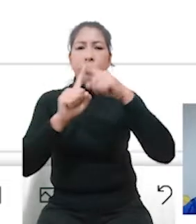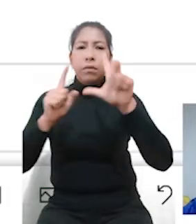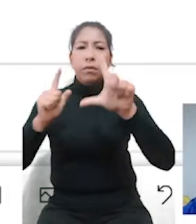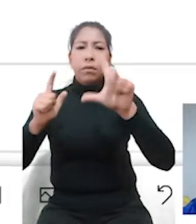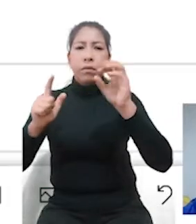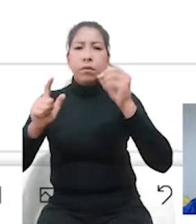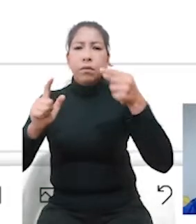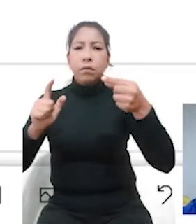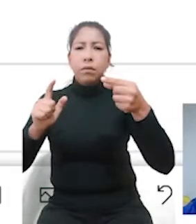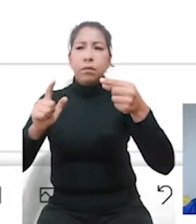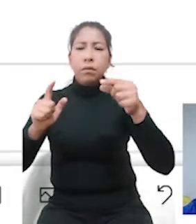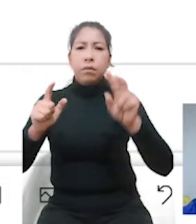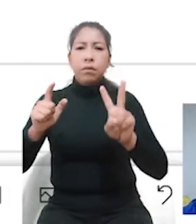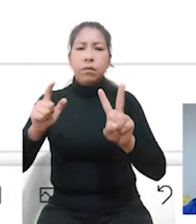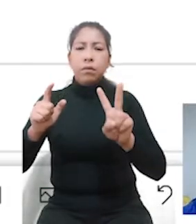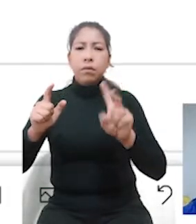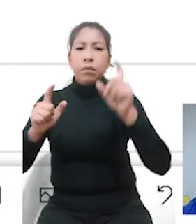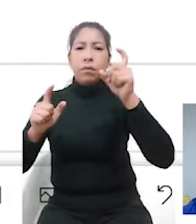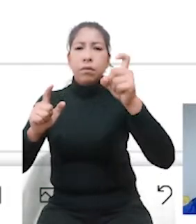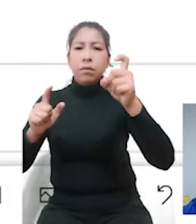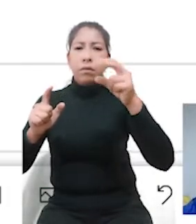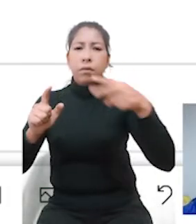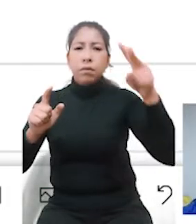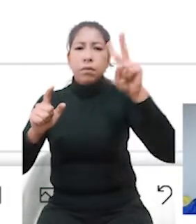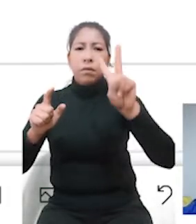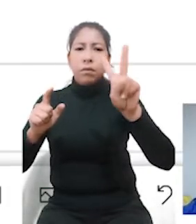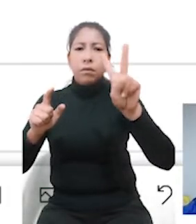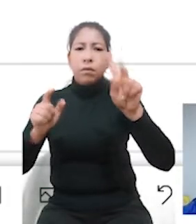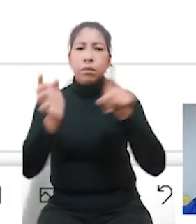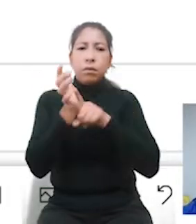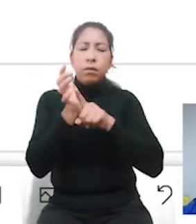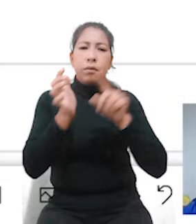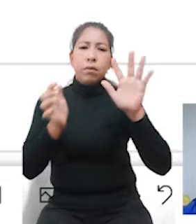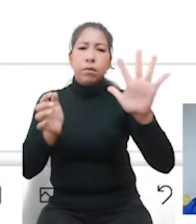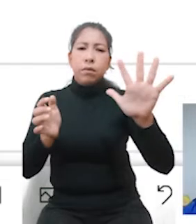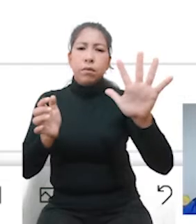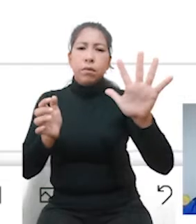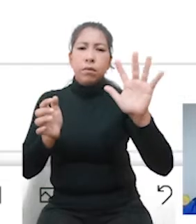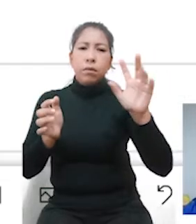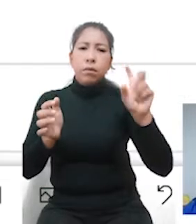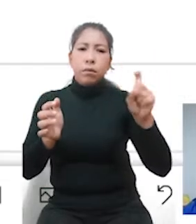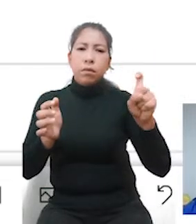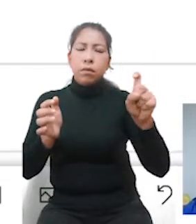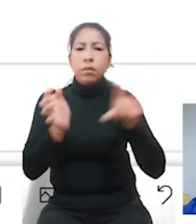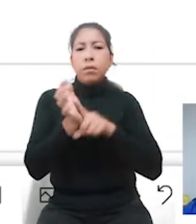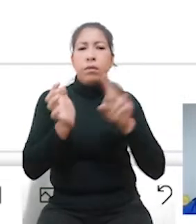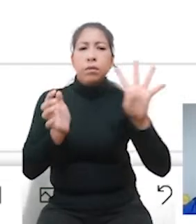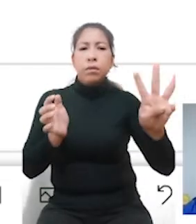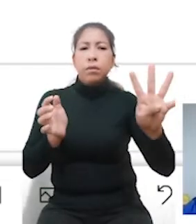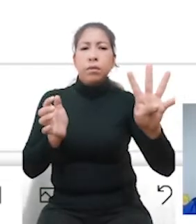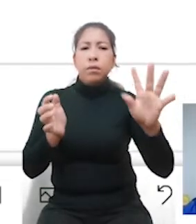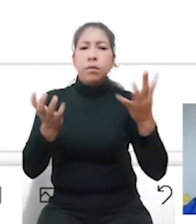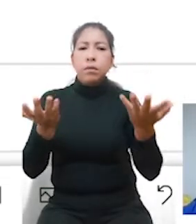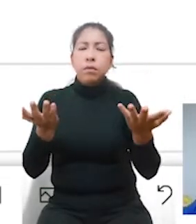más logaritmo en base 2 de x al cuadrado menos 5x menos